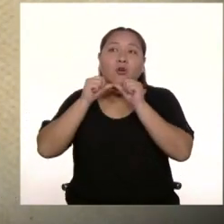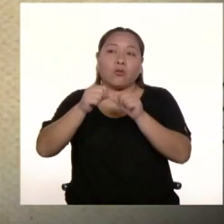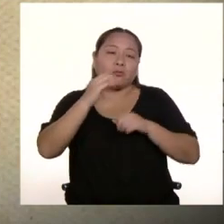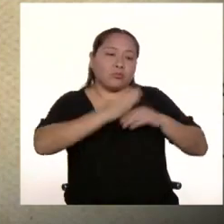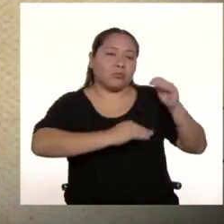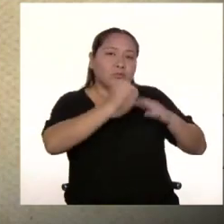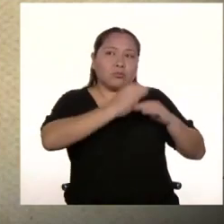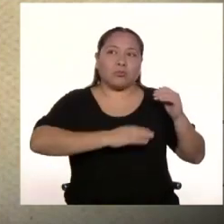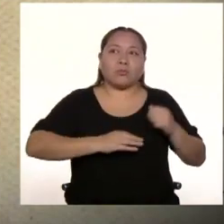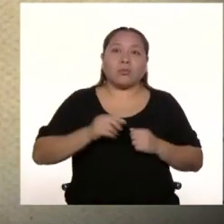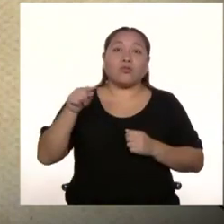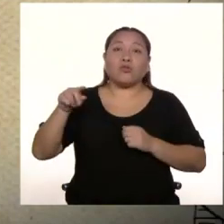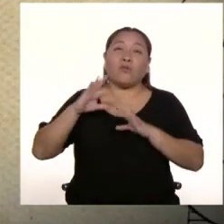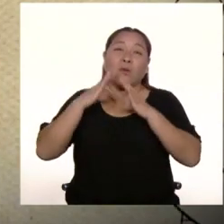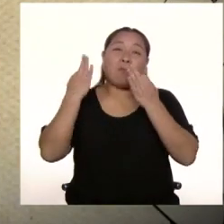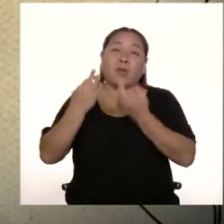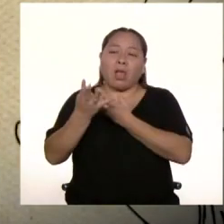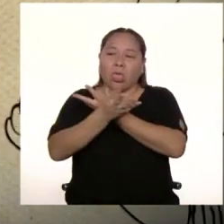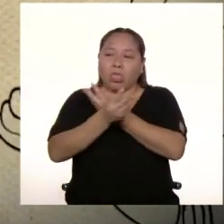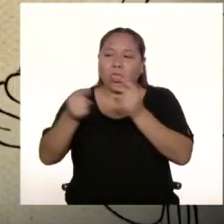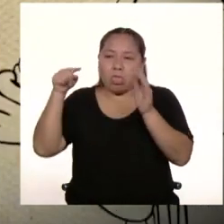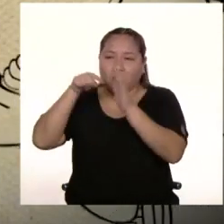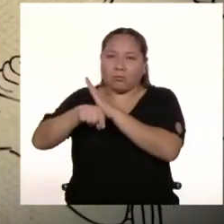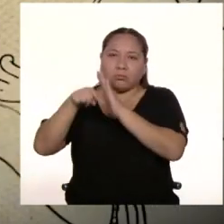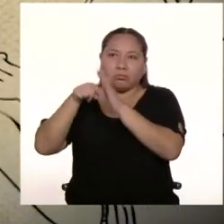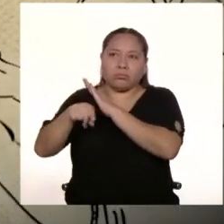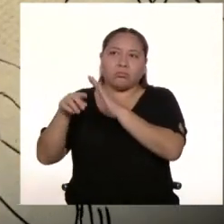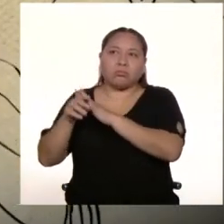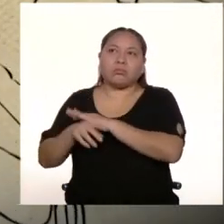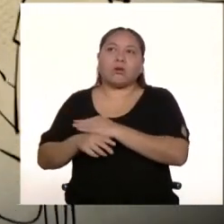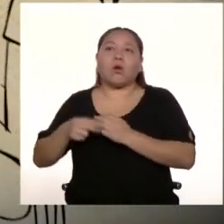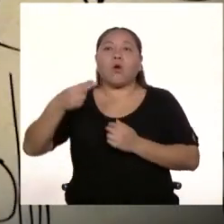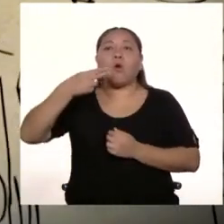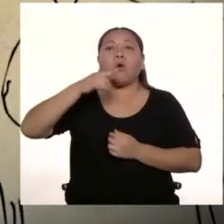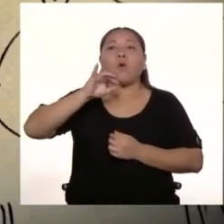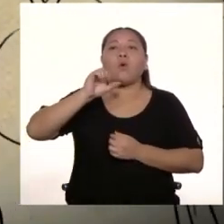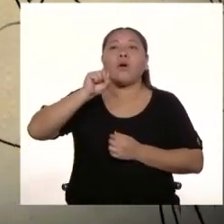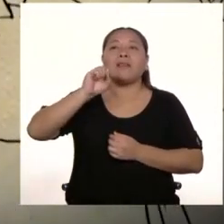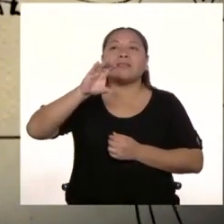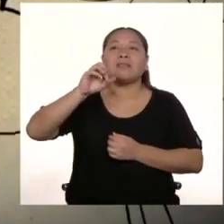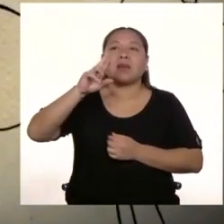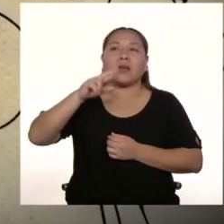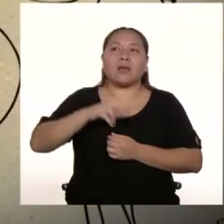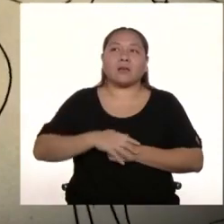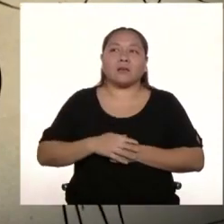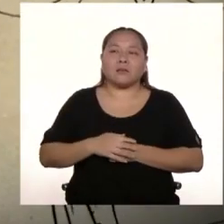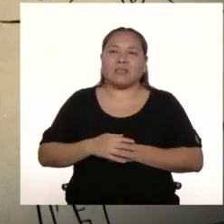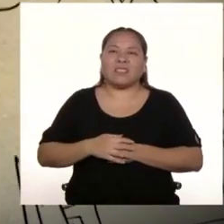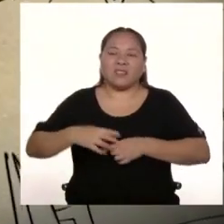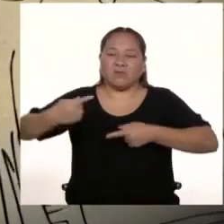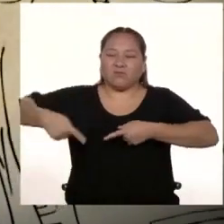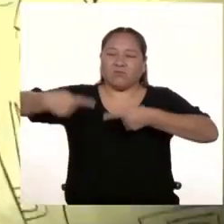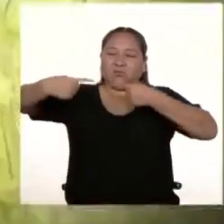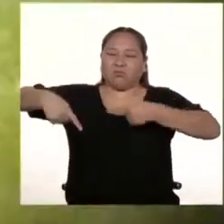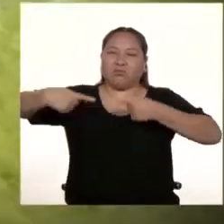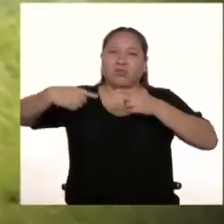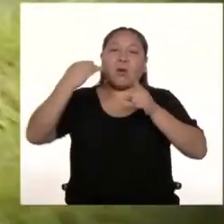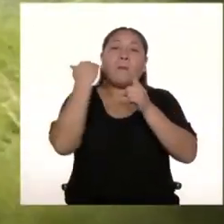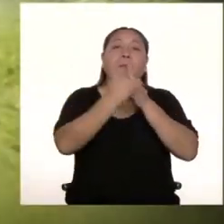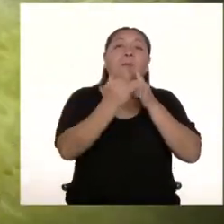que fue exterminada años después por su bisnieto Huáscar al entrar en guerra contra su medio hermano